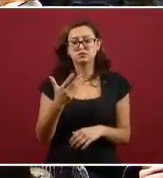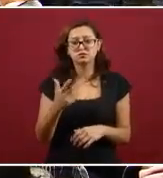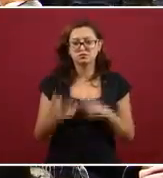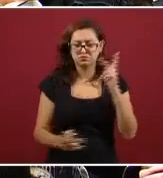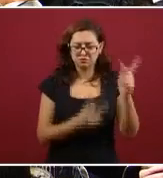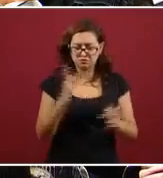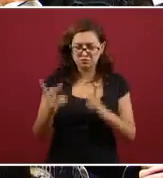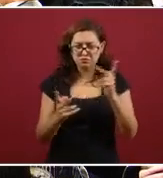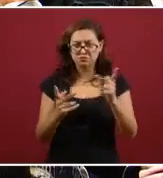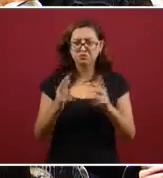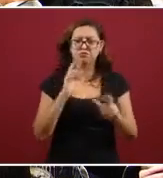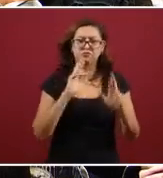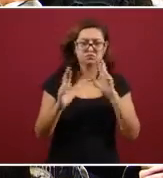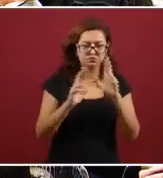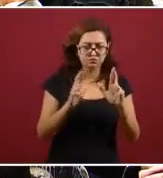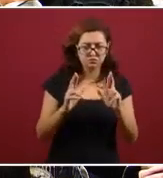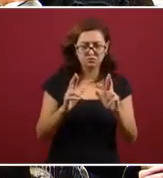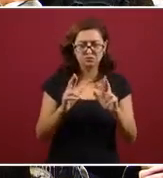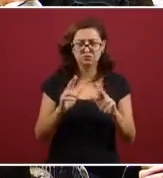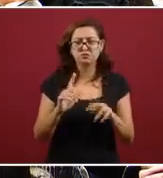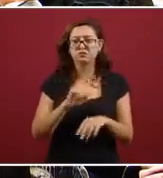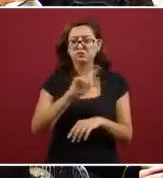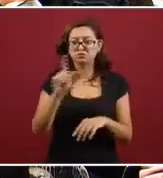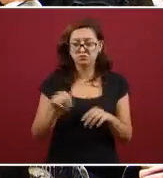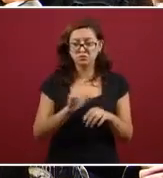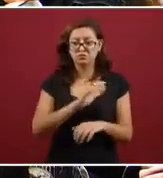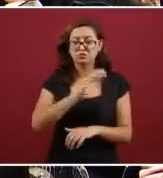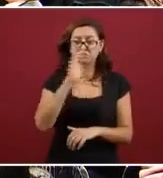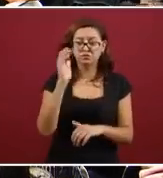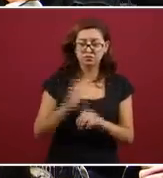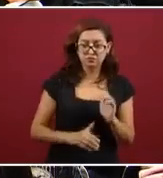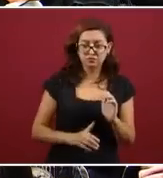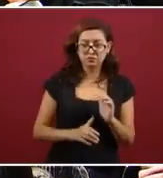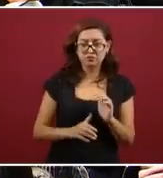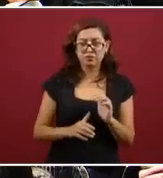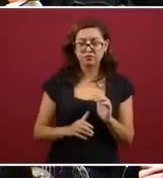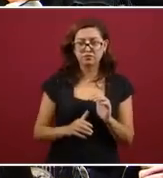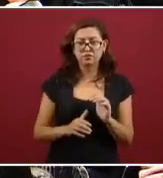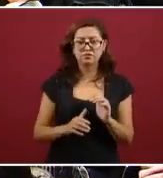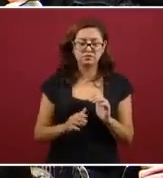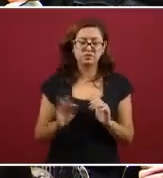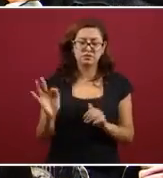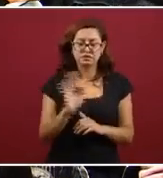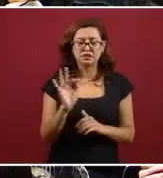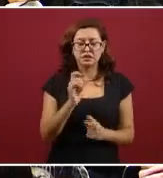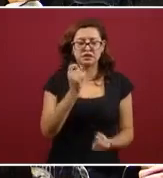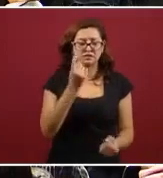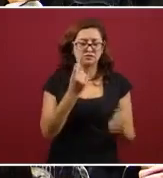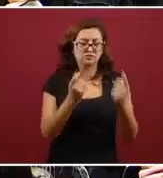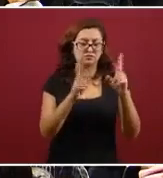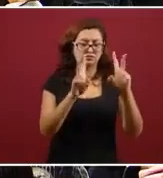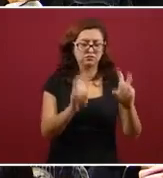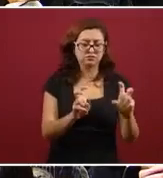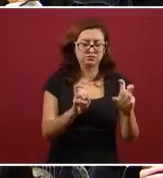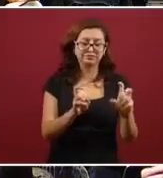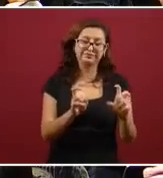terminamos lo de preguntas y respuestas. Deben haber algunos temas